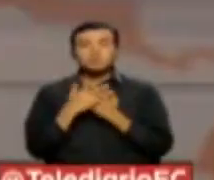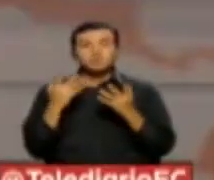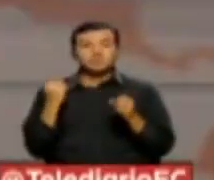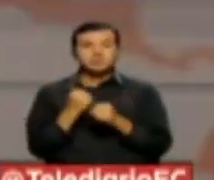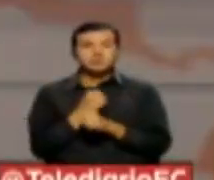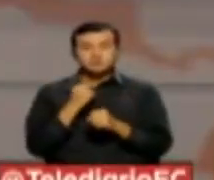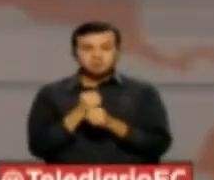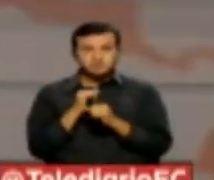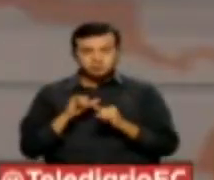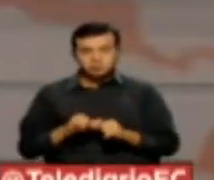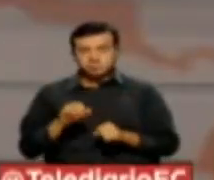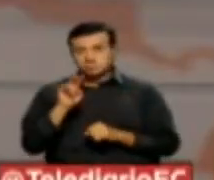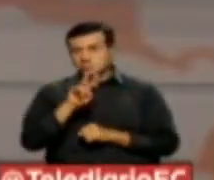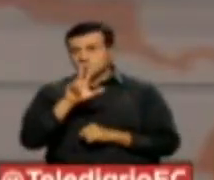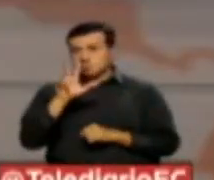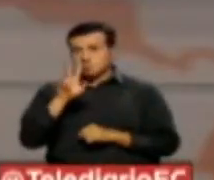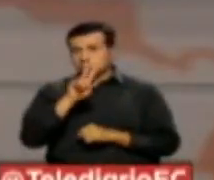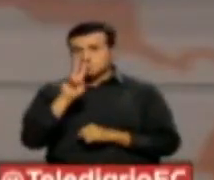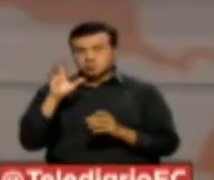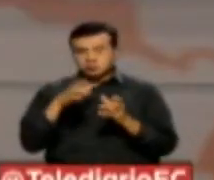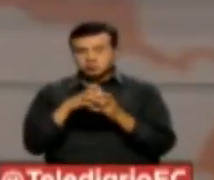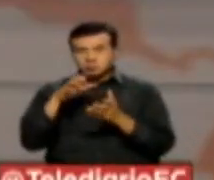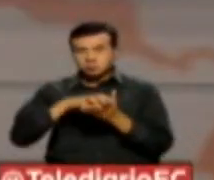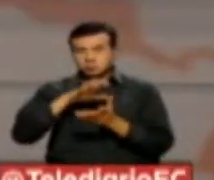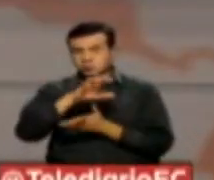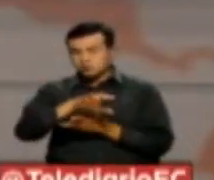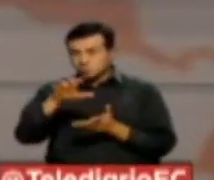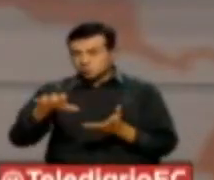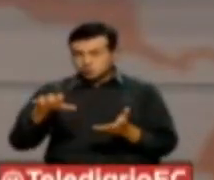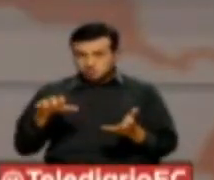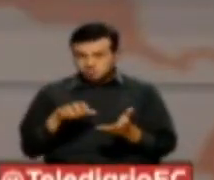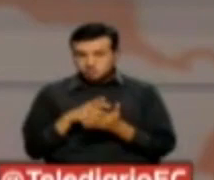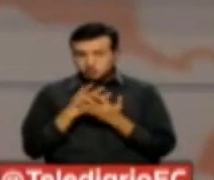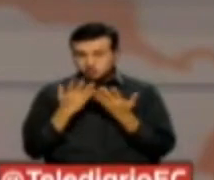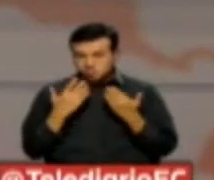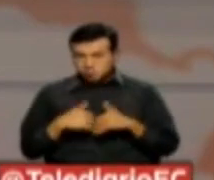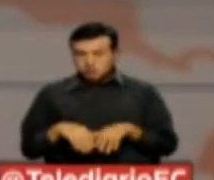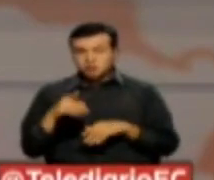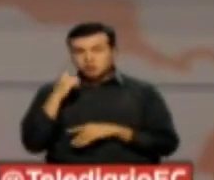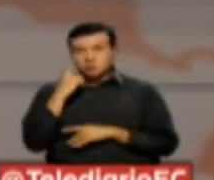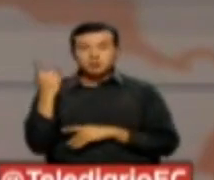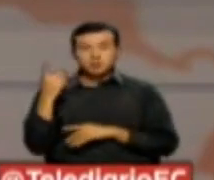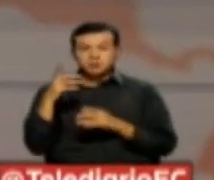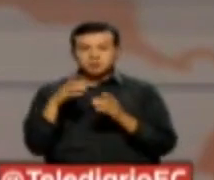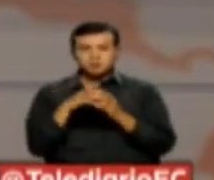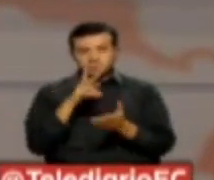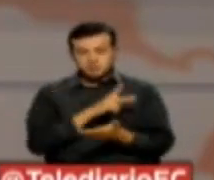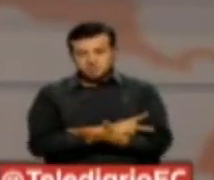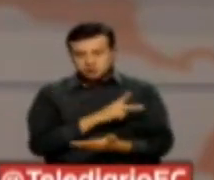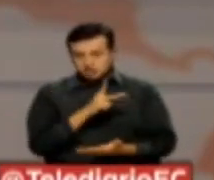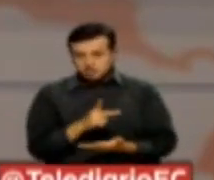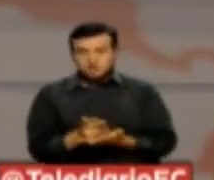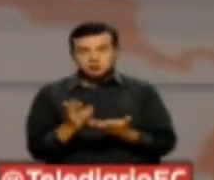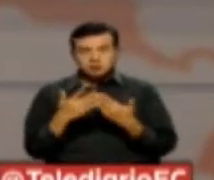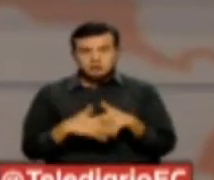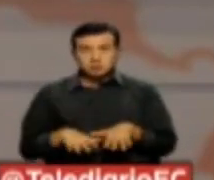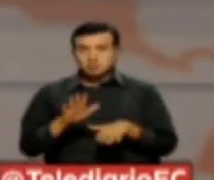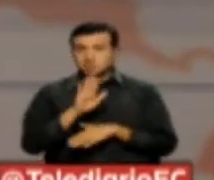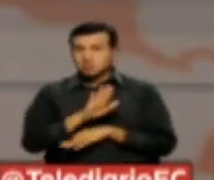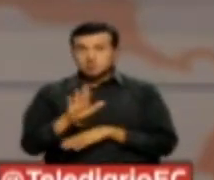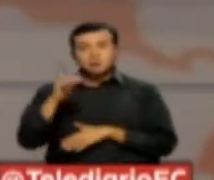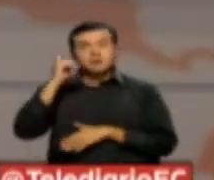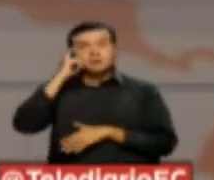trabajando con los 23 núcleos provinciales con él con el núcleo de chincha también y